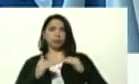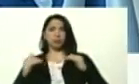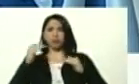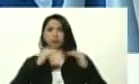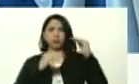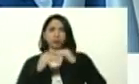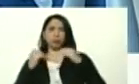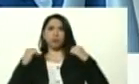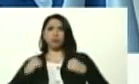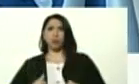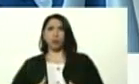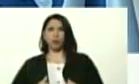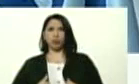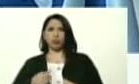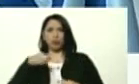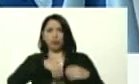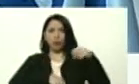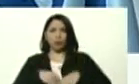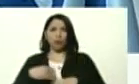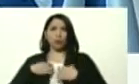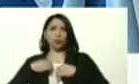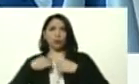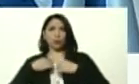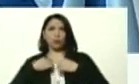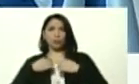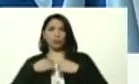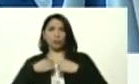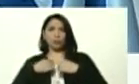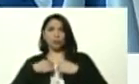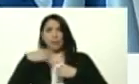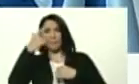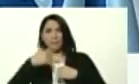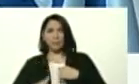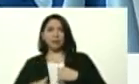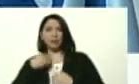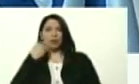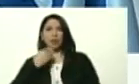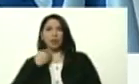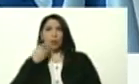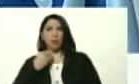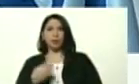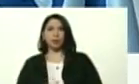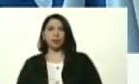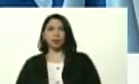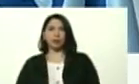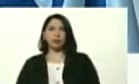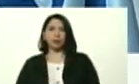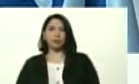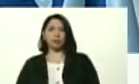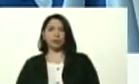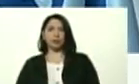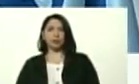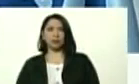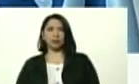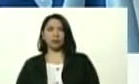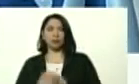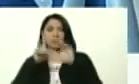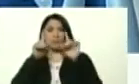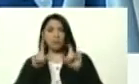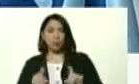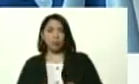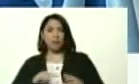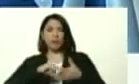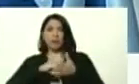bolso con las prendas de vestir y documentos personales del adolescente. En las pruebas técnicas